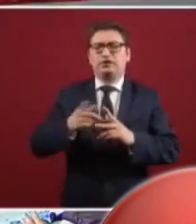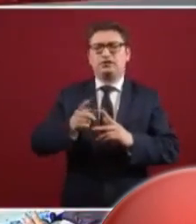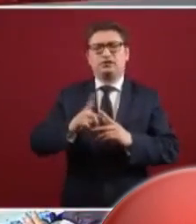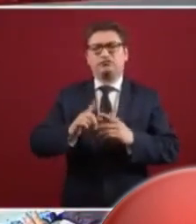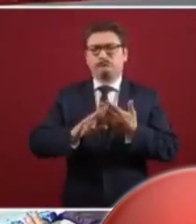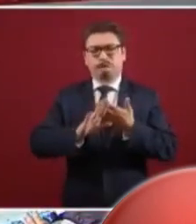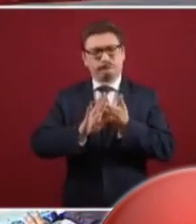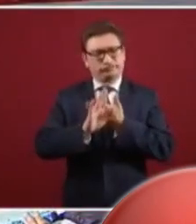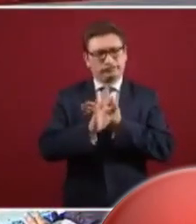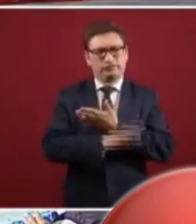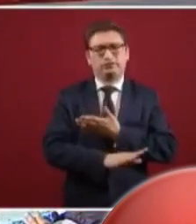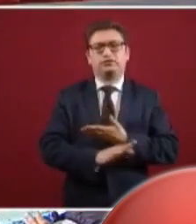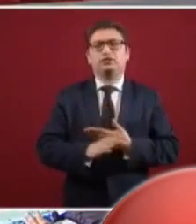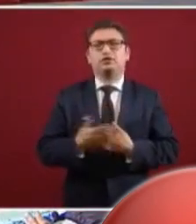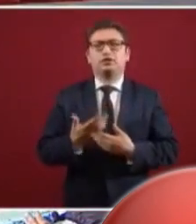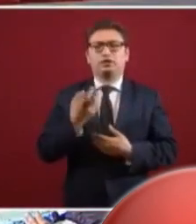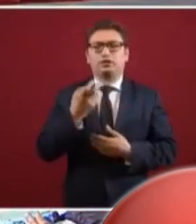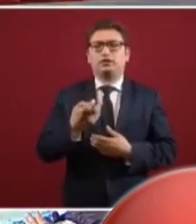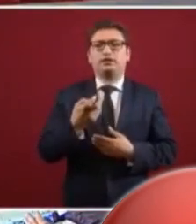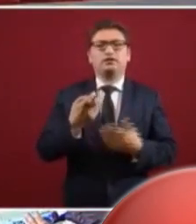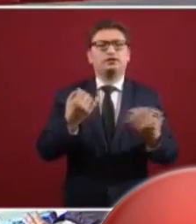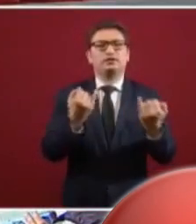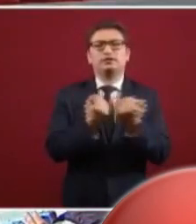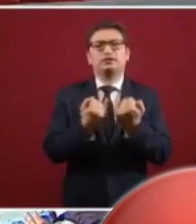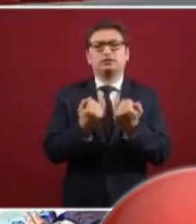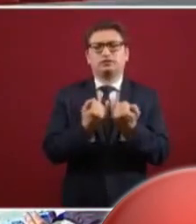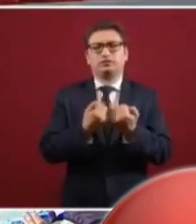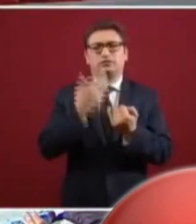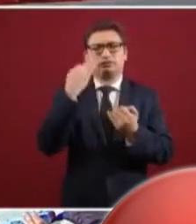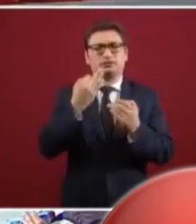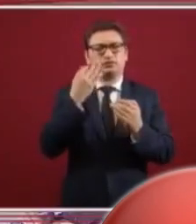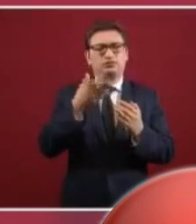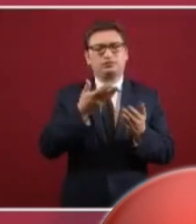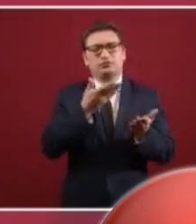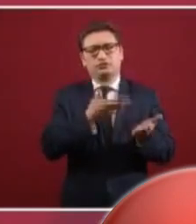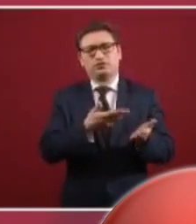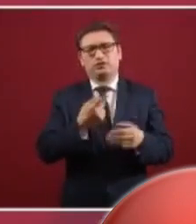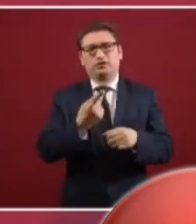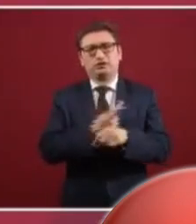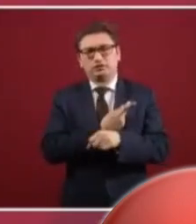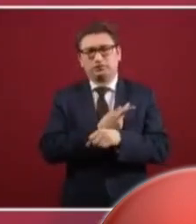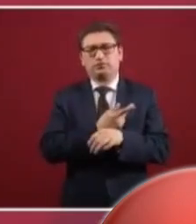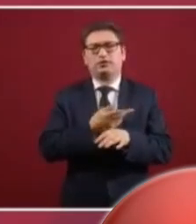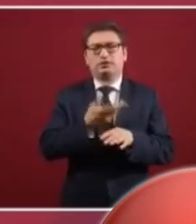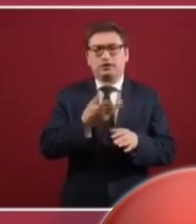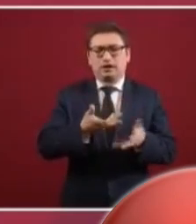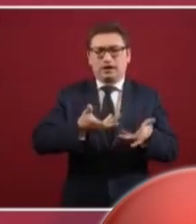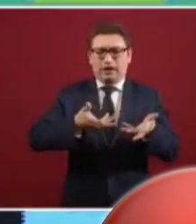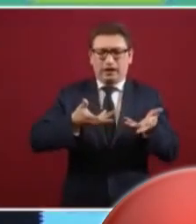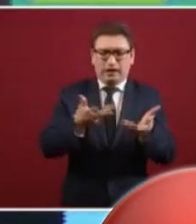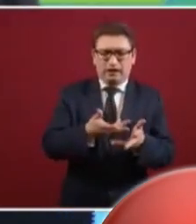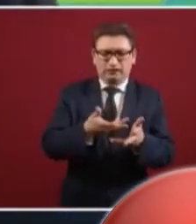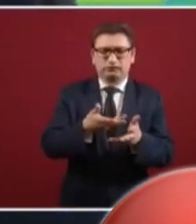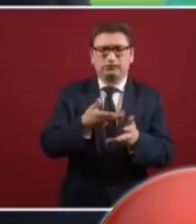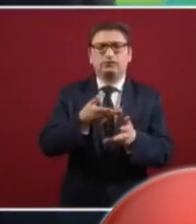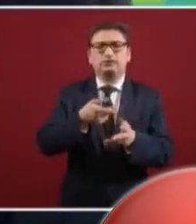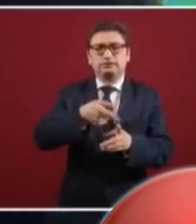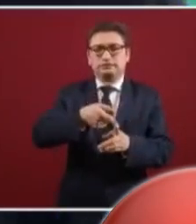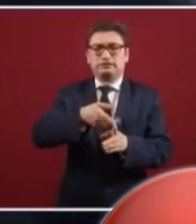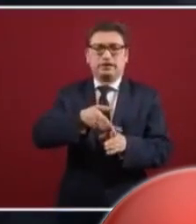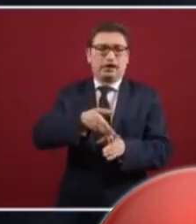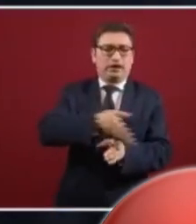y de que este hecho marca un antes y un